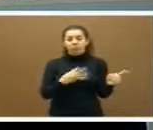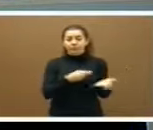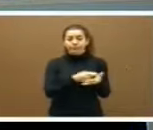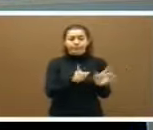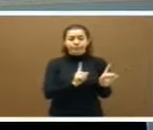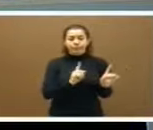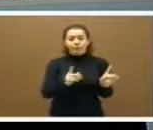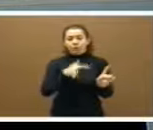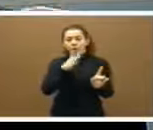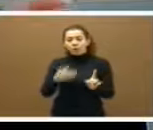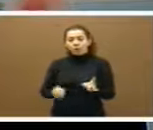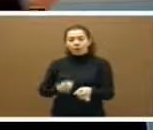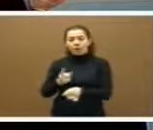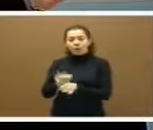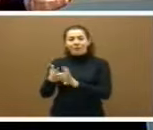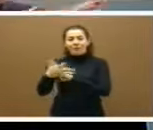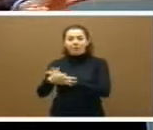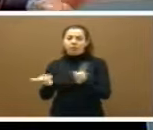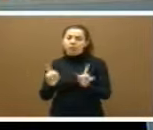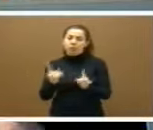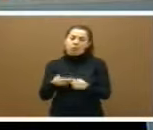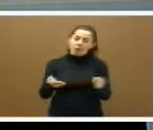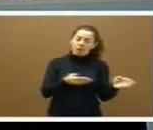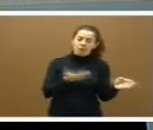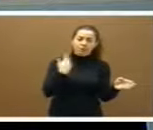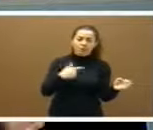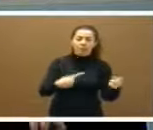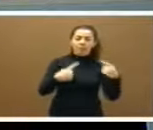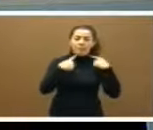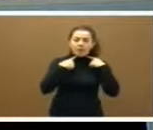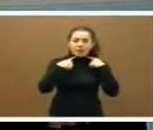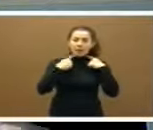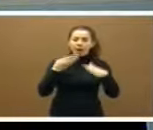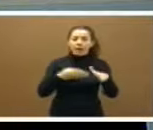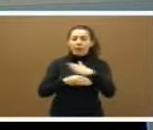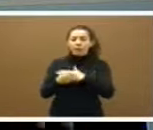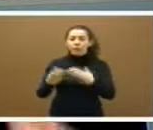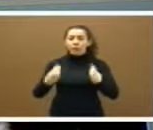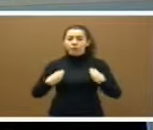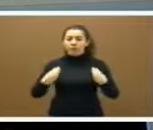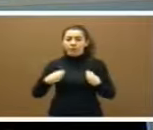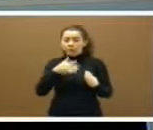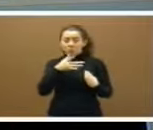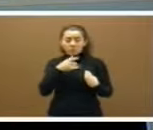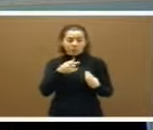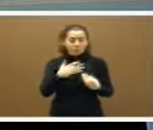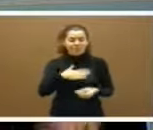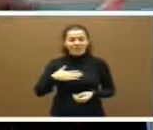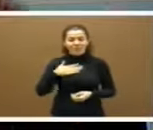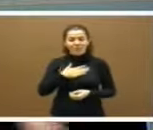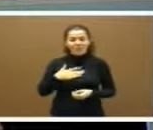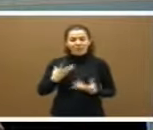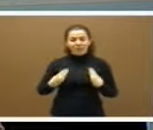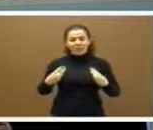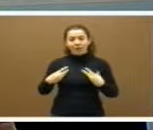contractuales, esa situación transitoria no debería provocar la pérdida definitiva del acceso a la vivienda que están ocupando, de la que han estado disfrutando. Y nos parece que